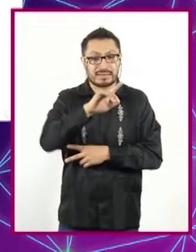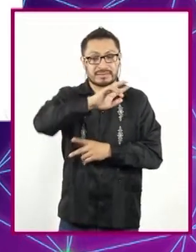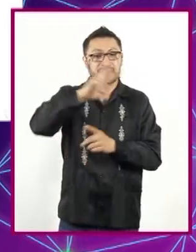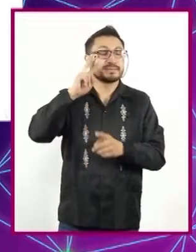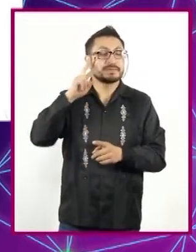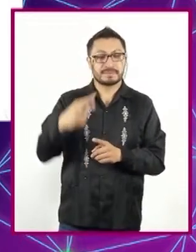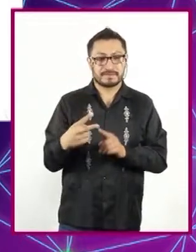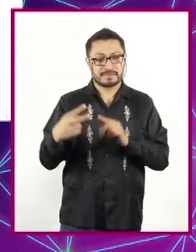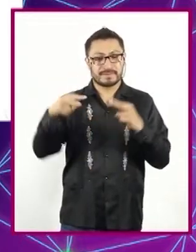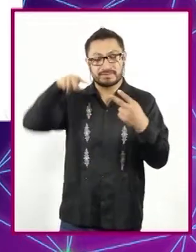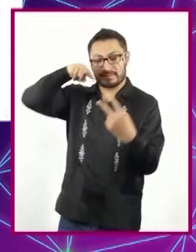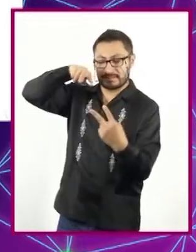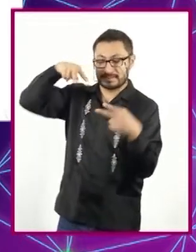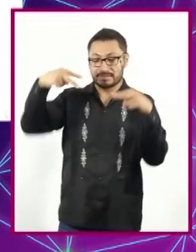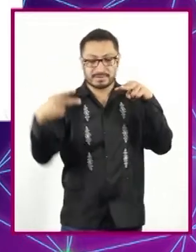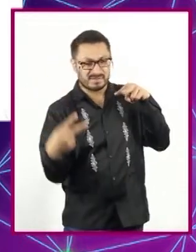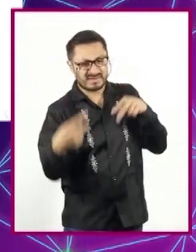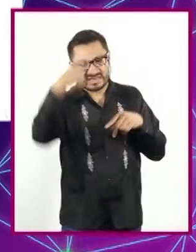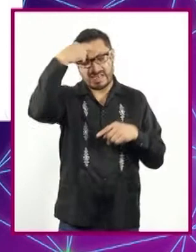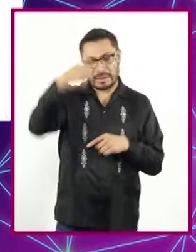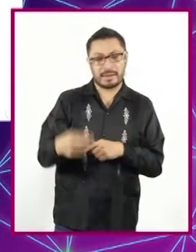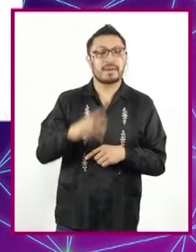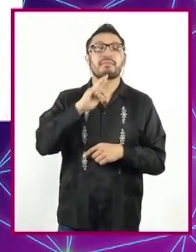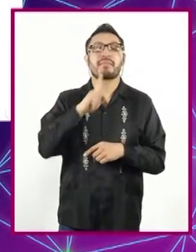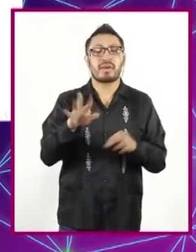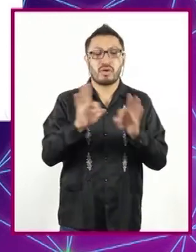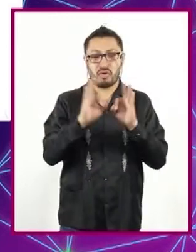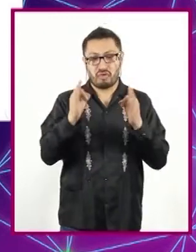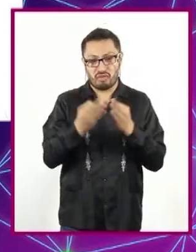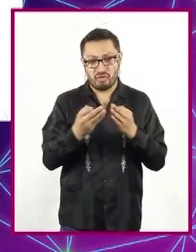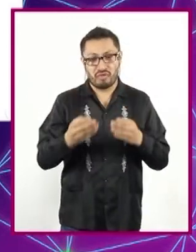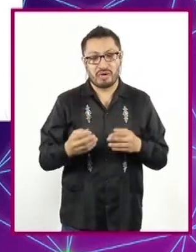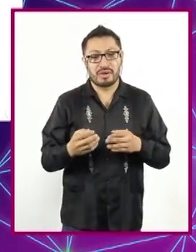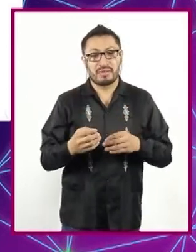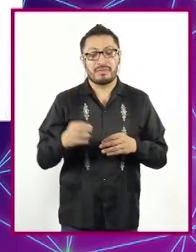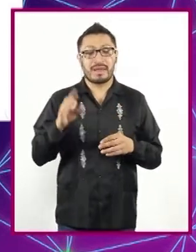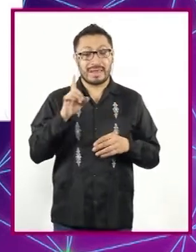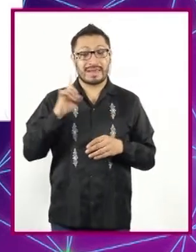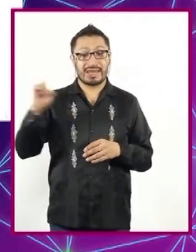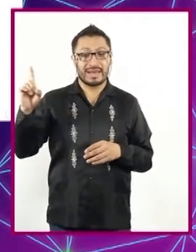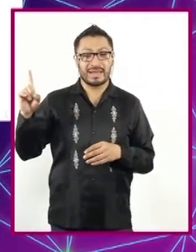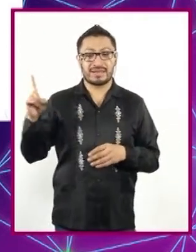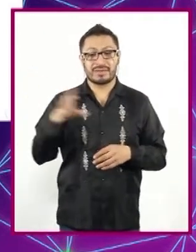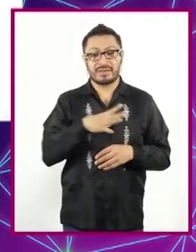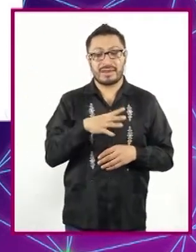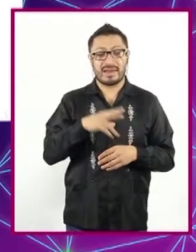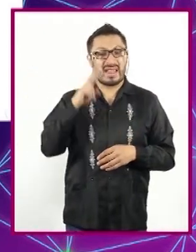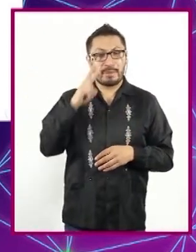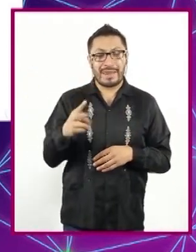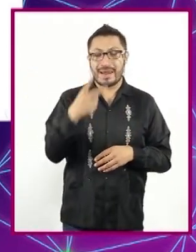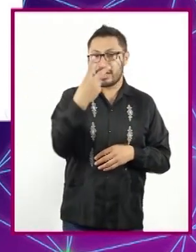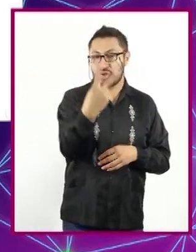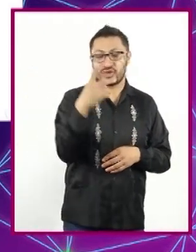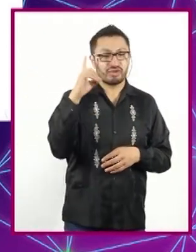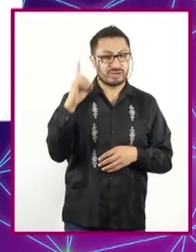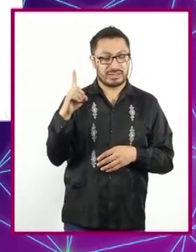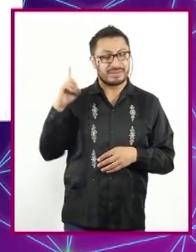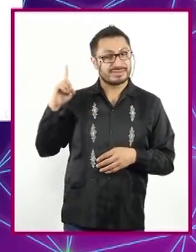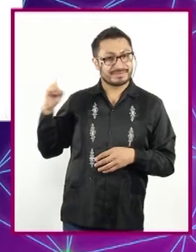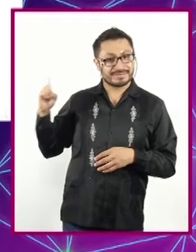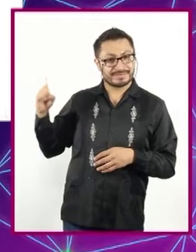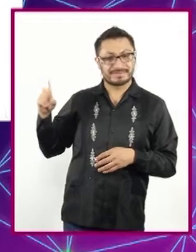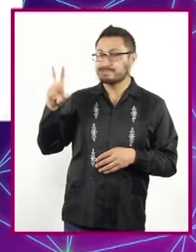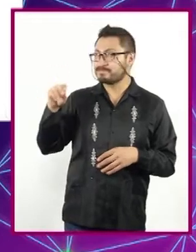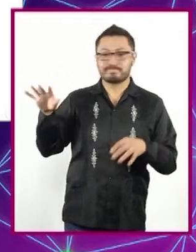vista es para que se aprecie de mejor manera. Del lado derecho está la vista en 2 dimensiones, que no